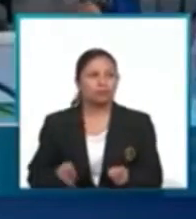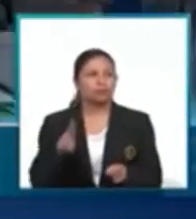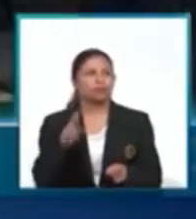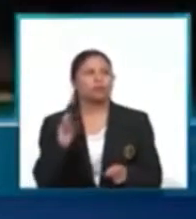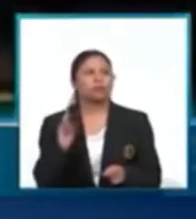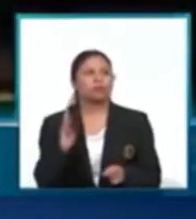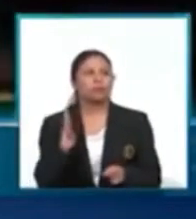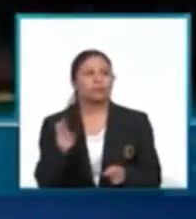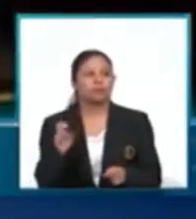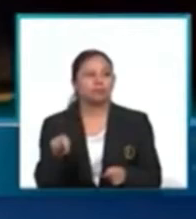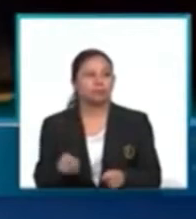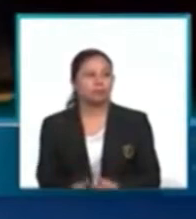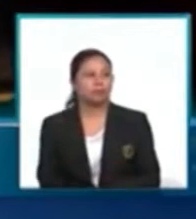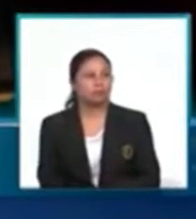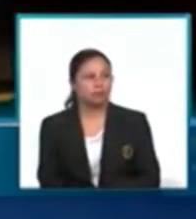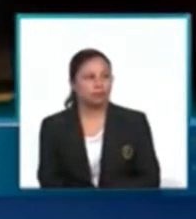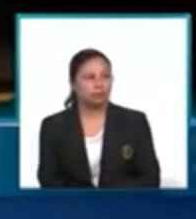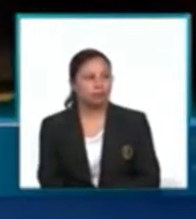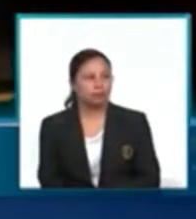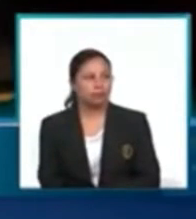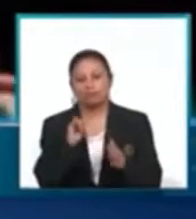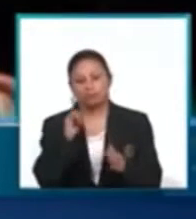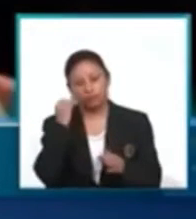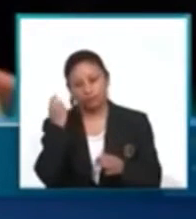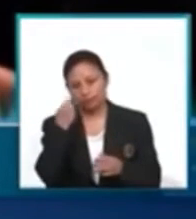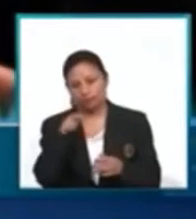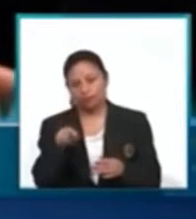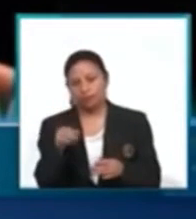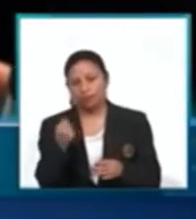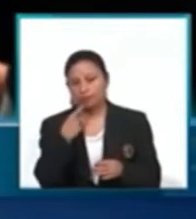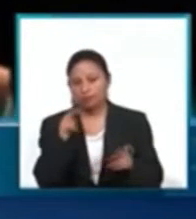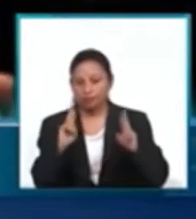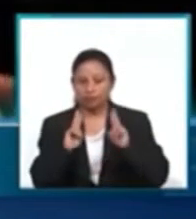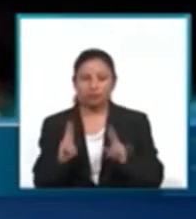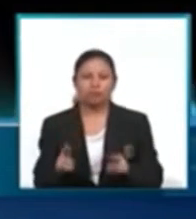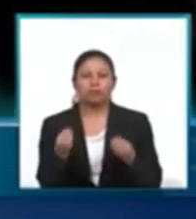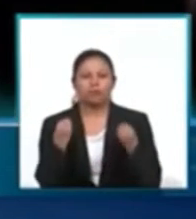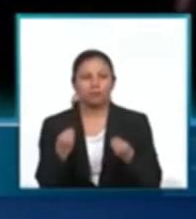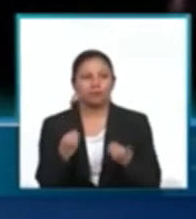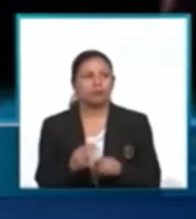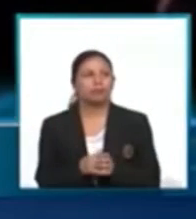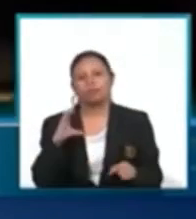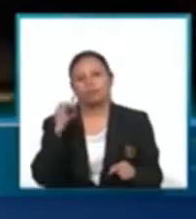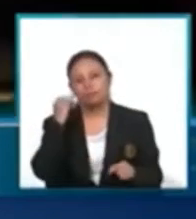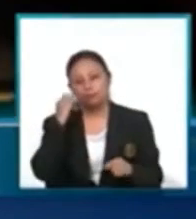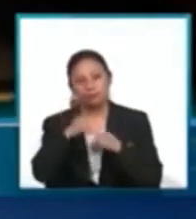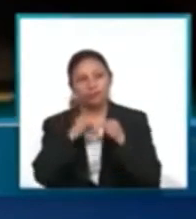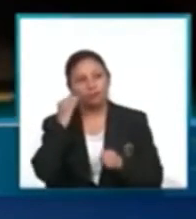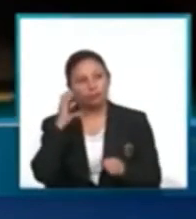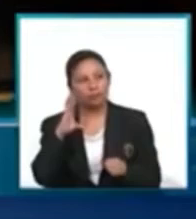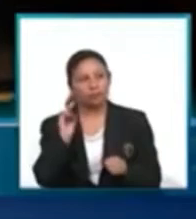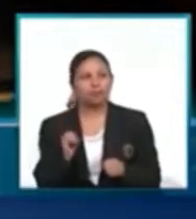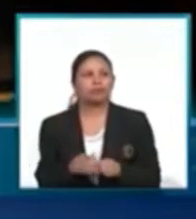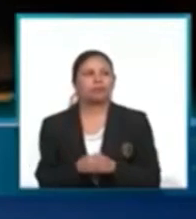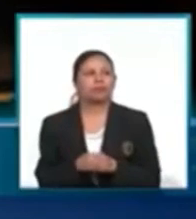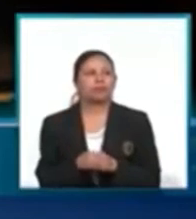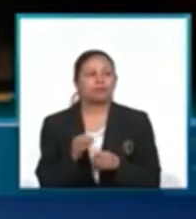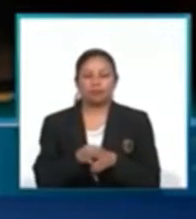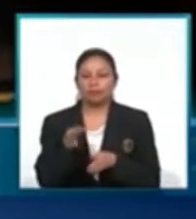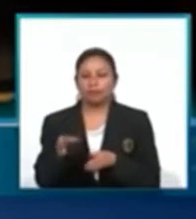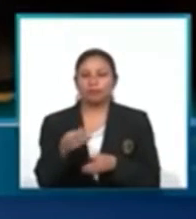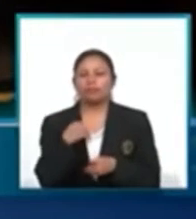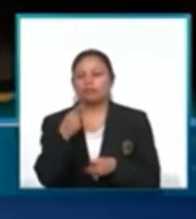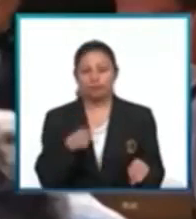por esa razón se le hace un llamado al pueblo guatemalteco a unirse nuevamente para poder despedir a los criminales del poder del estado